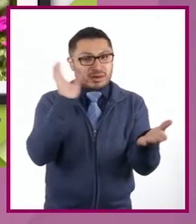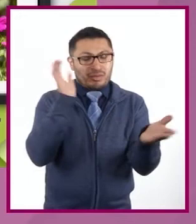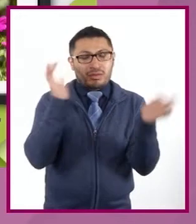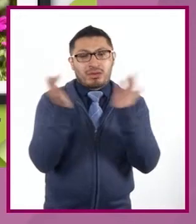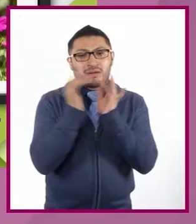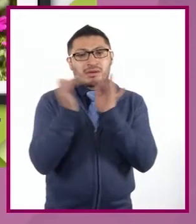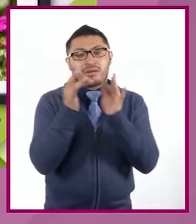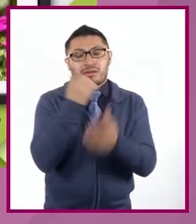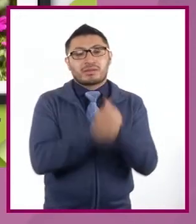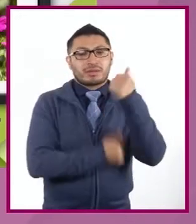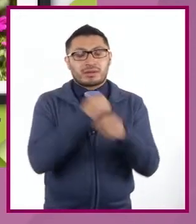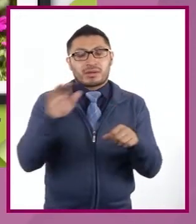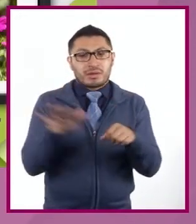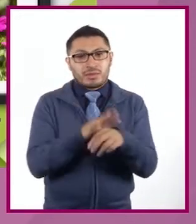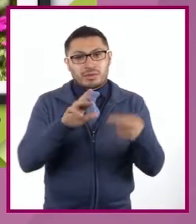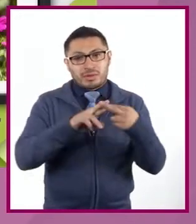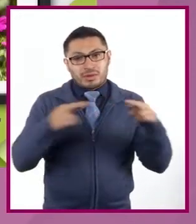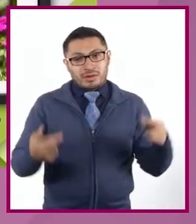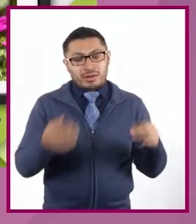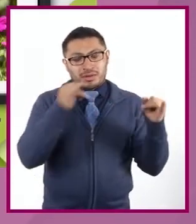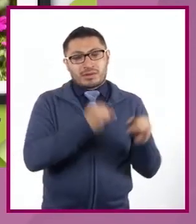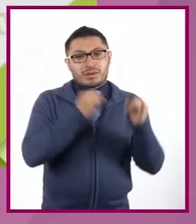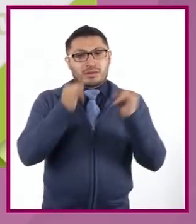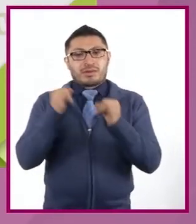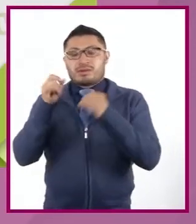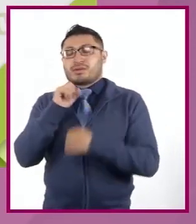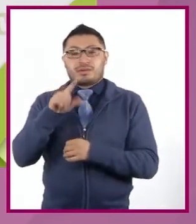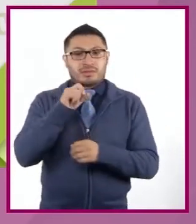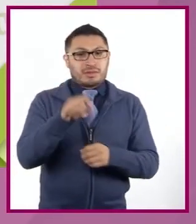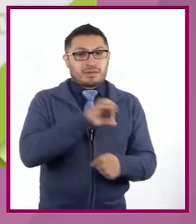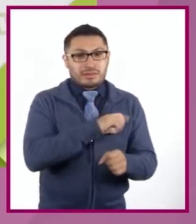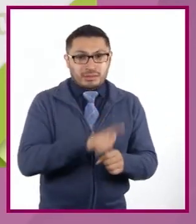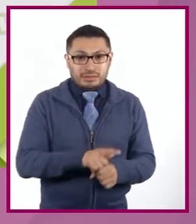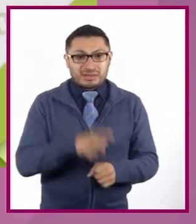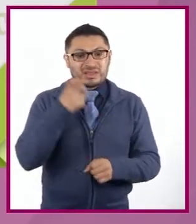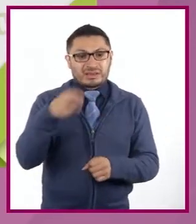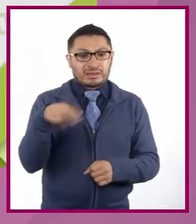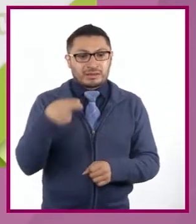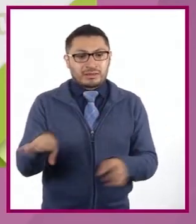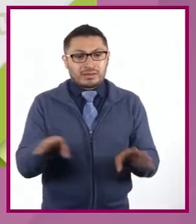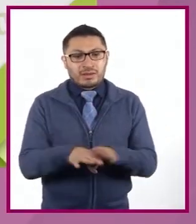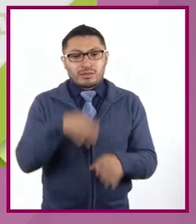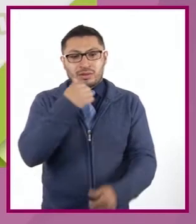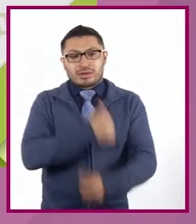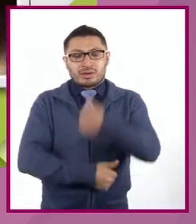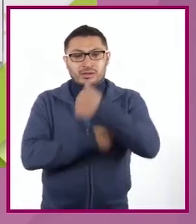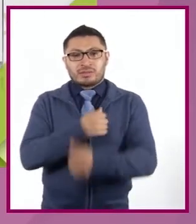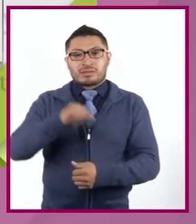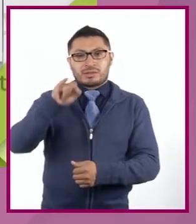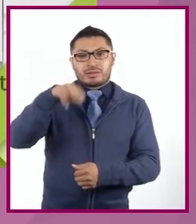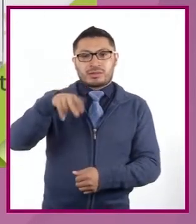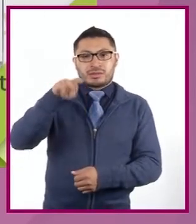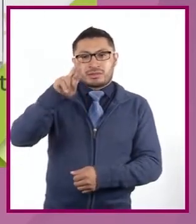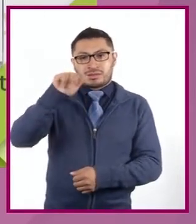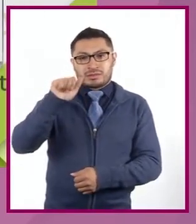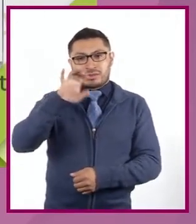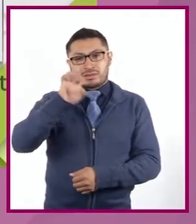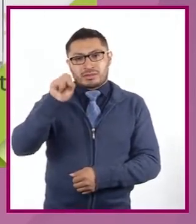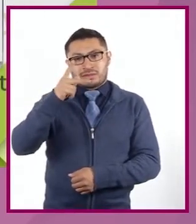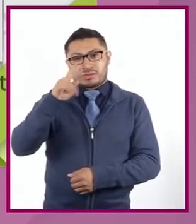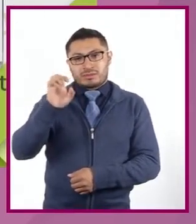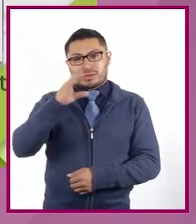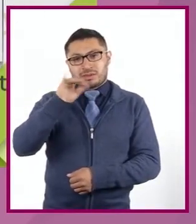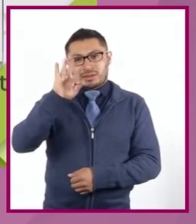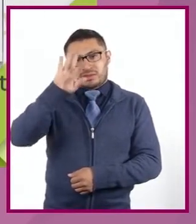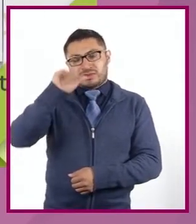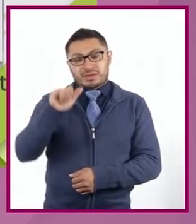competir por un recurso entre los individuos de una misma especie. A esto le llamaremos competencia intraespecífica. Y cuando ocurre